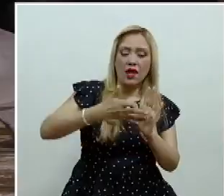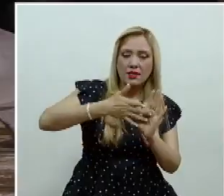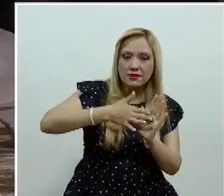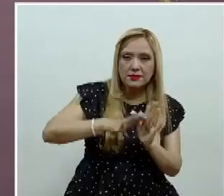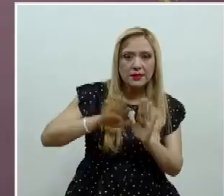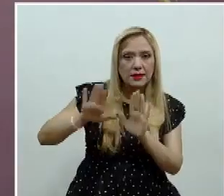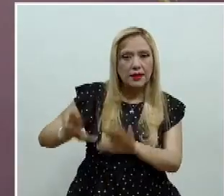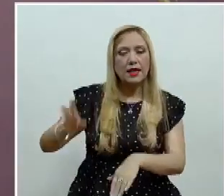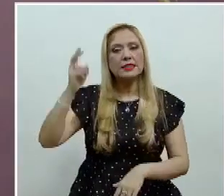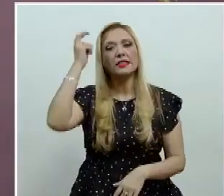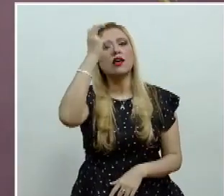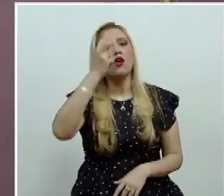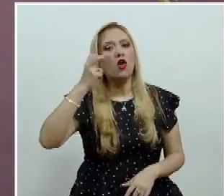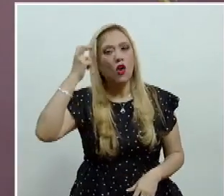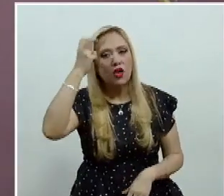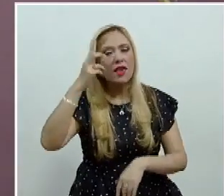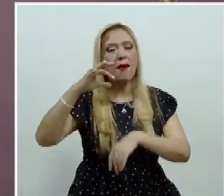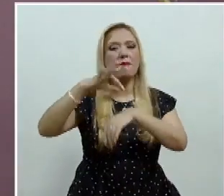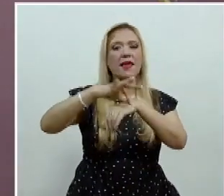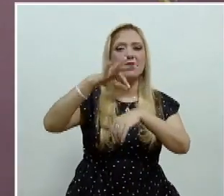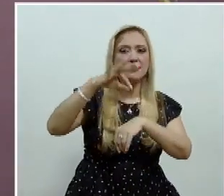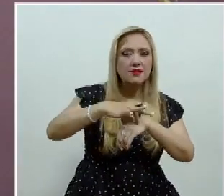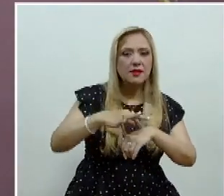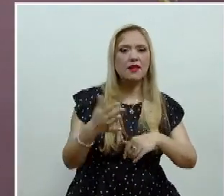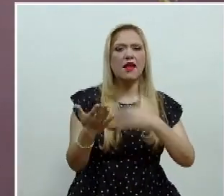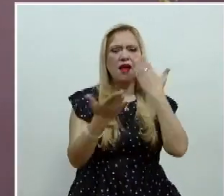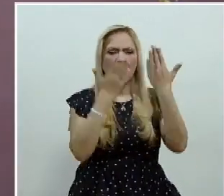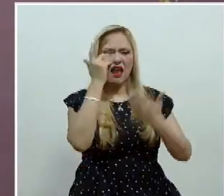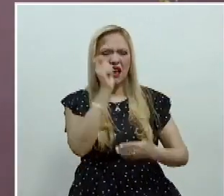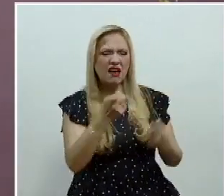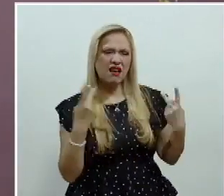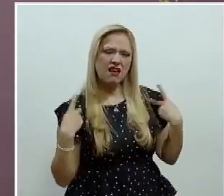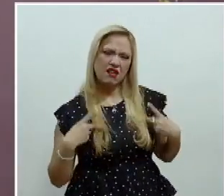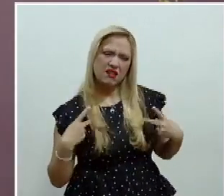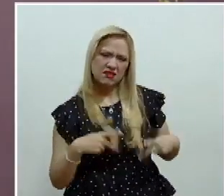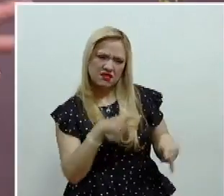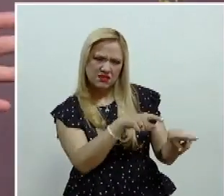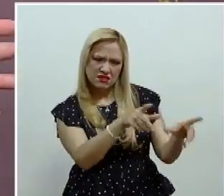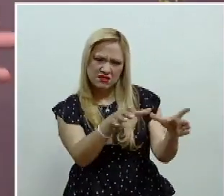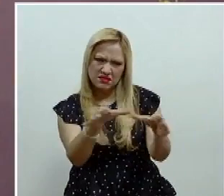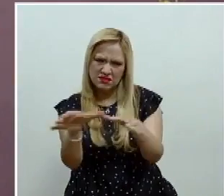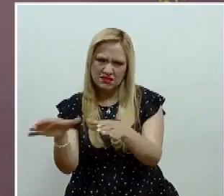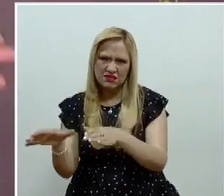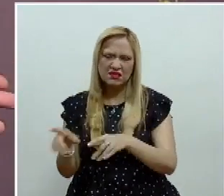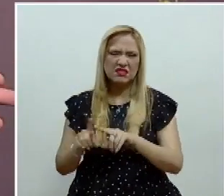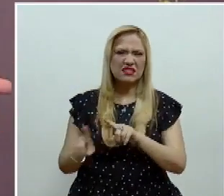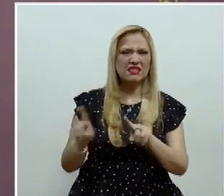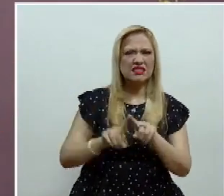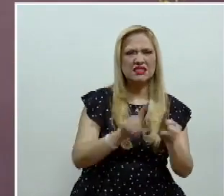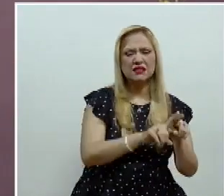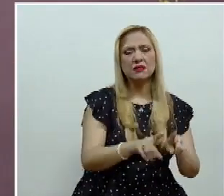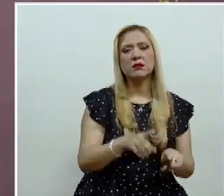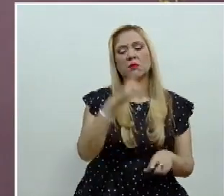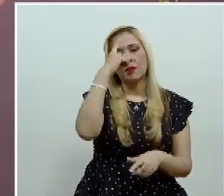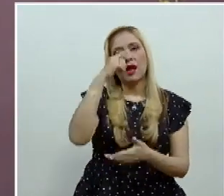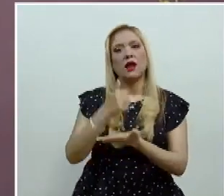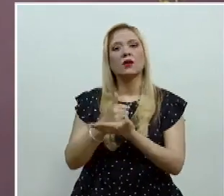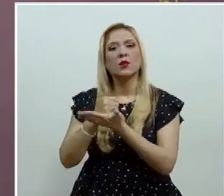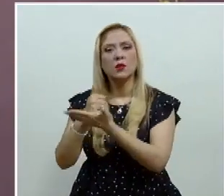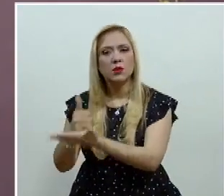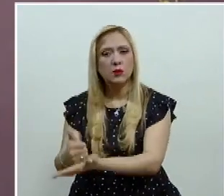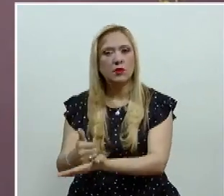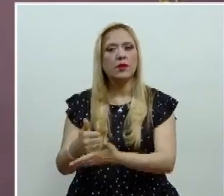social, psicología, medicina, antropología, no solo para fortalecer a las víctimas directas e indirectas, sino también a